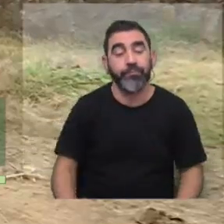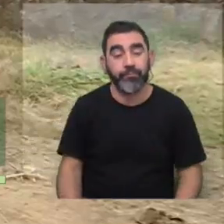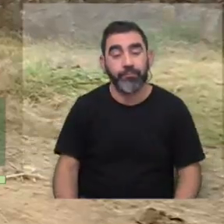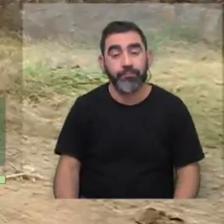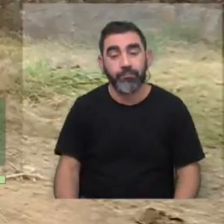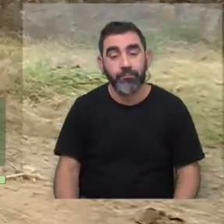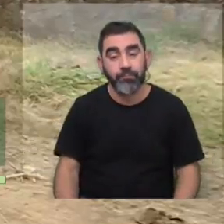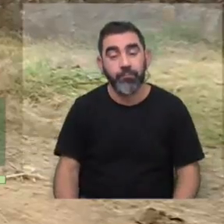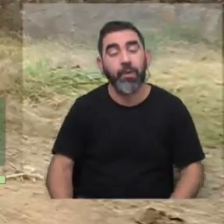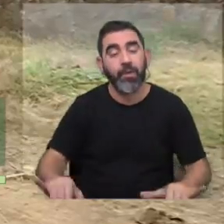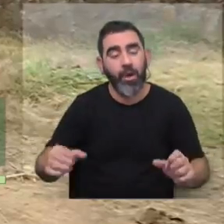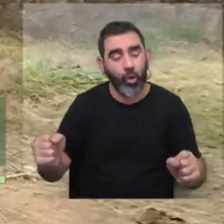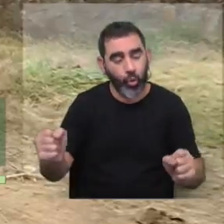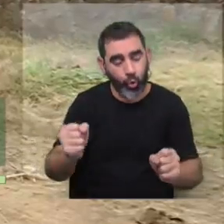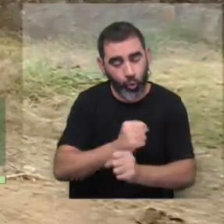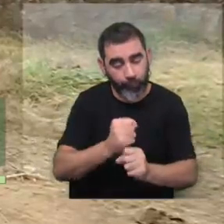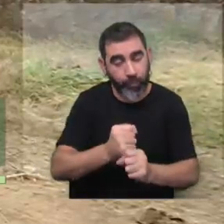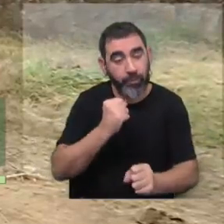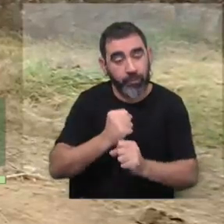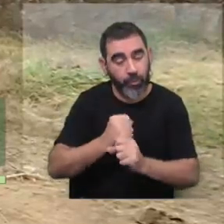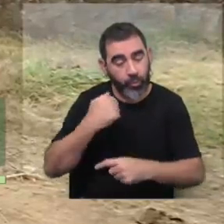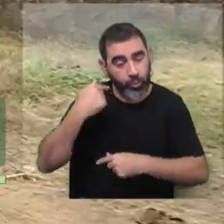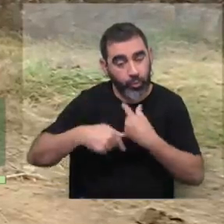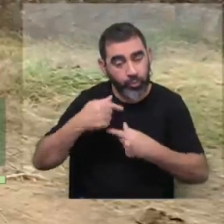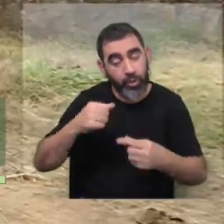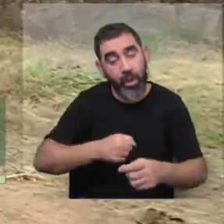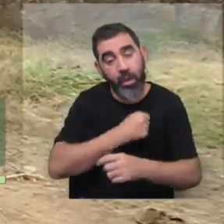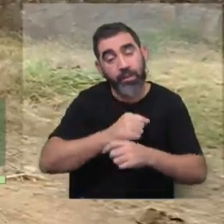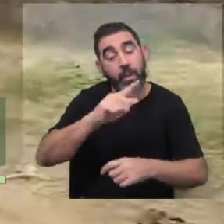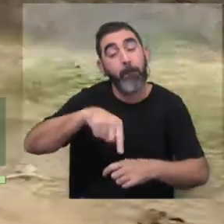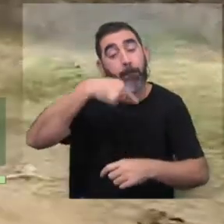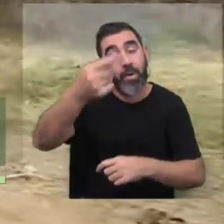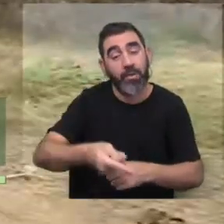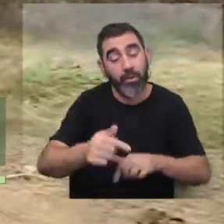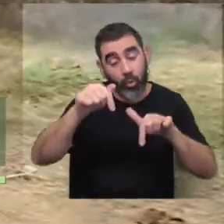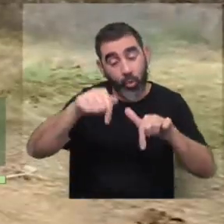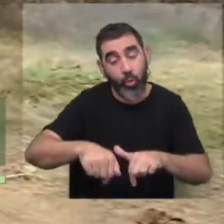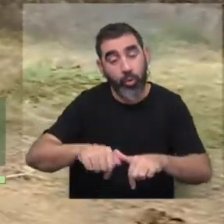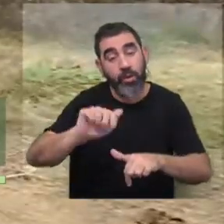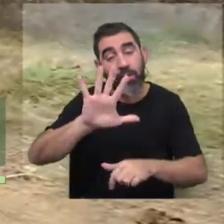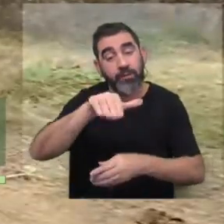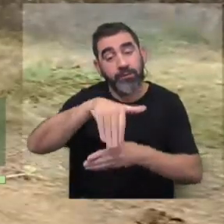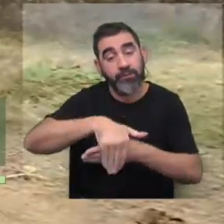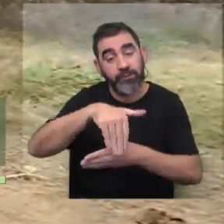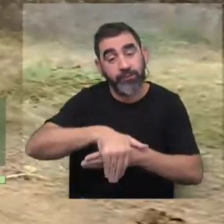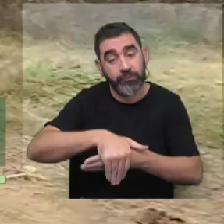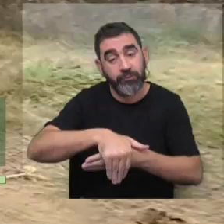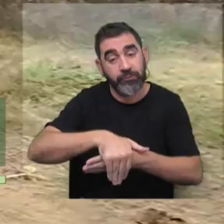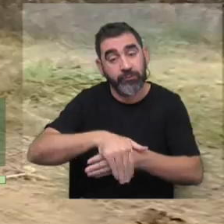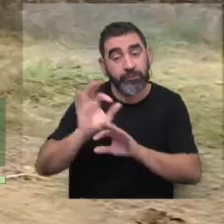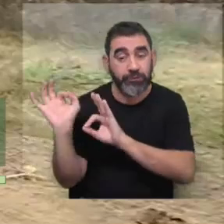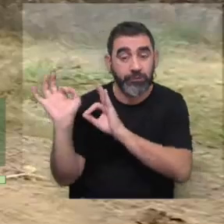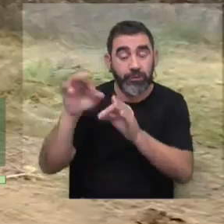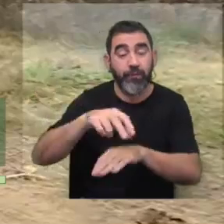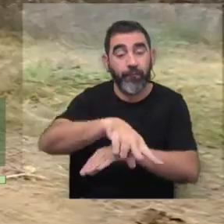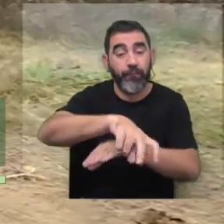si bien ya está confirmado que los trabajos van a continuar hasta la jornada de mañana hoy a la hora 17 está previsto que arribe